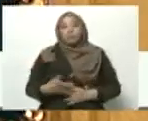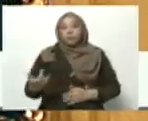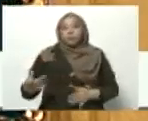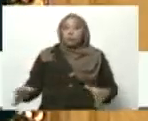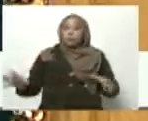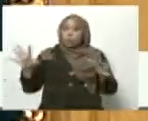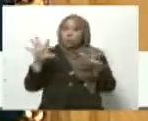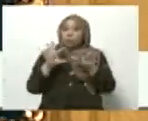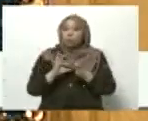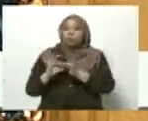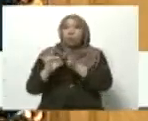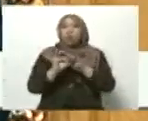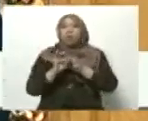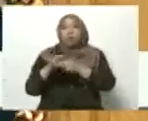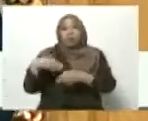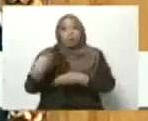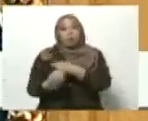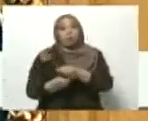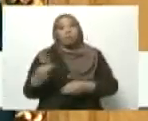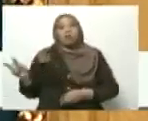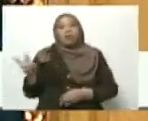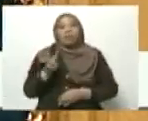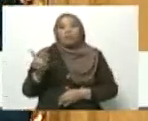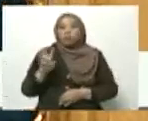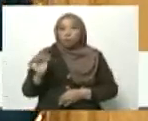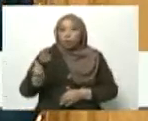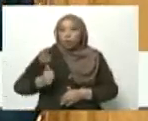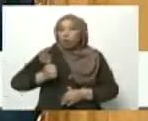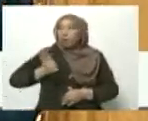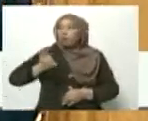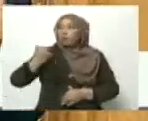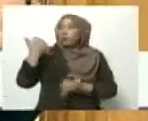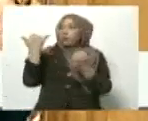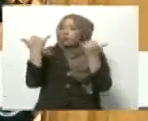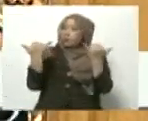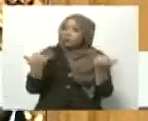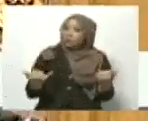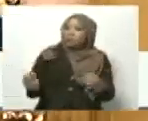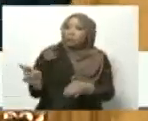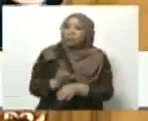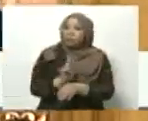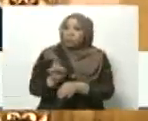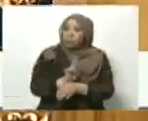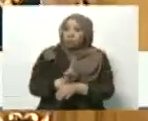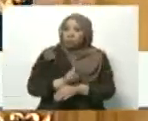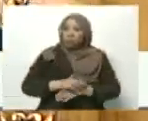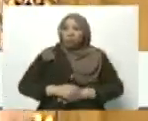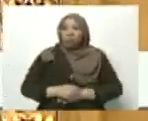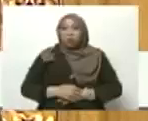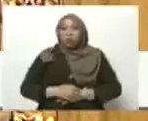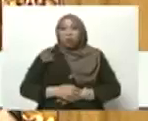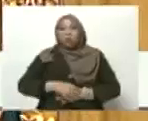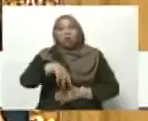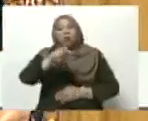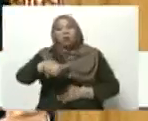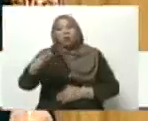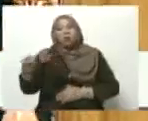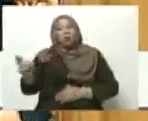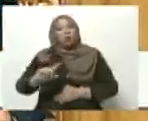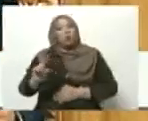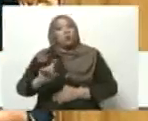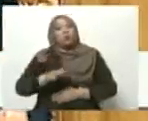unidad hizo que Venezuela venciera ese ataque, que todavía hoy muchos dicen, no, es